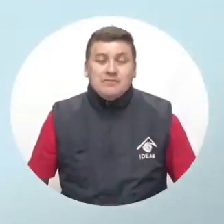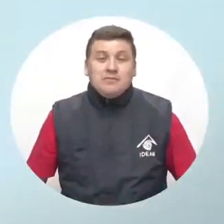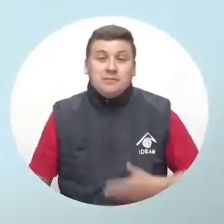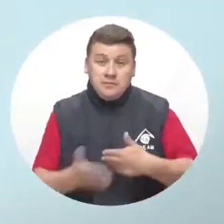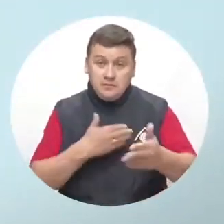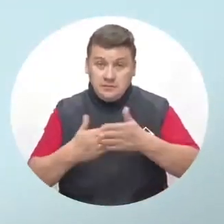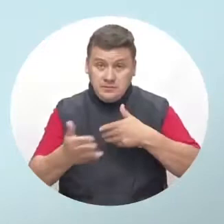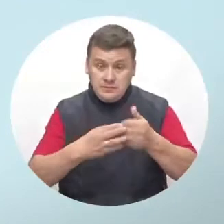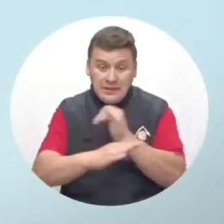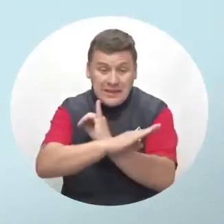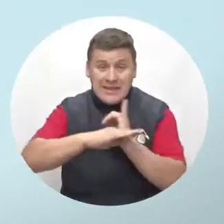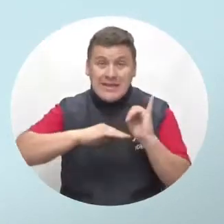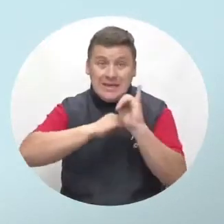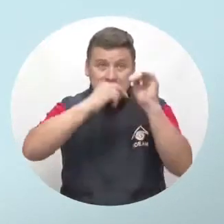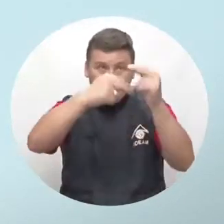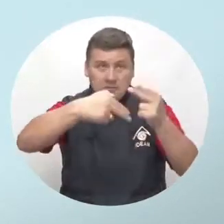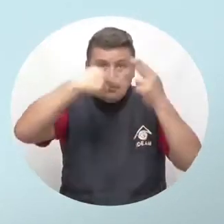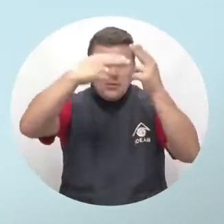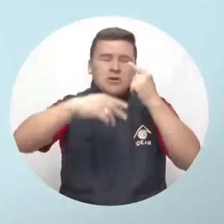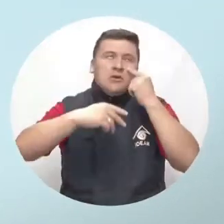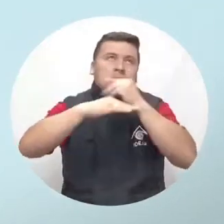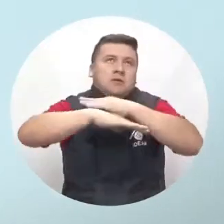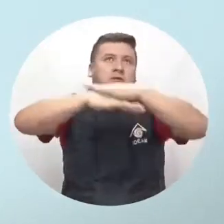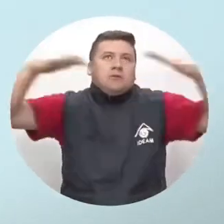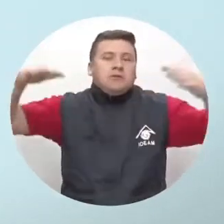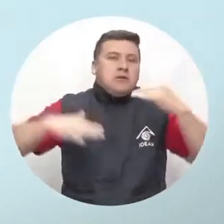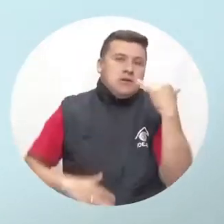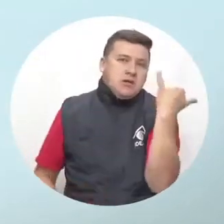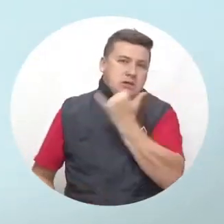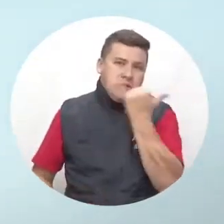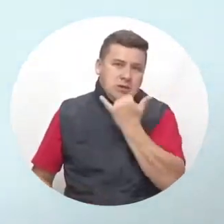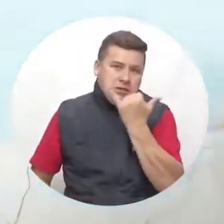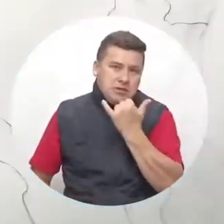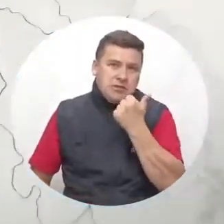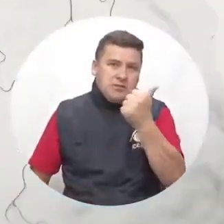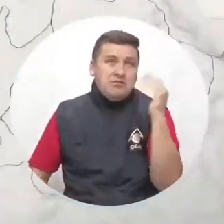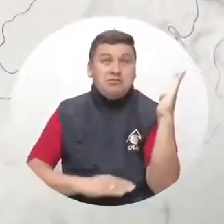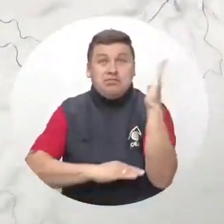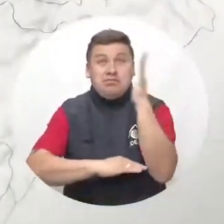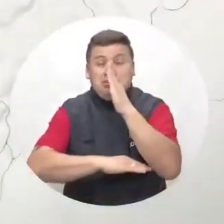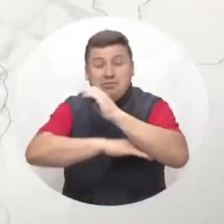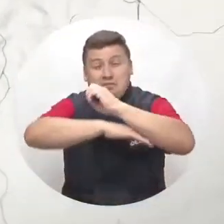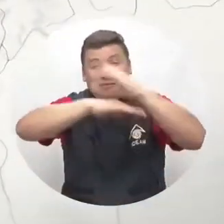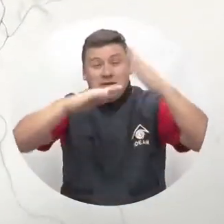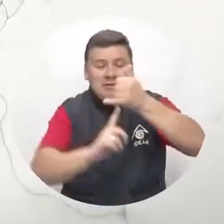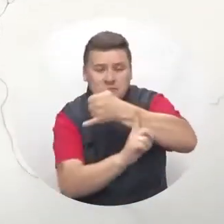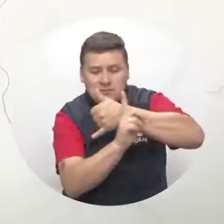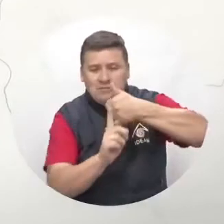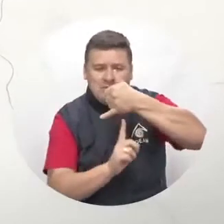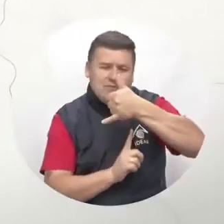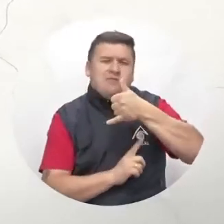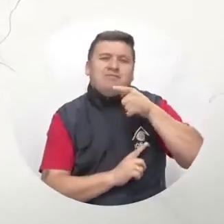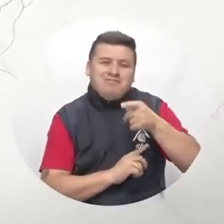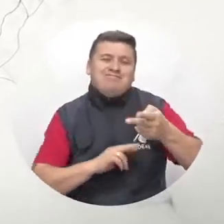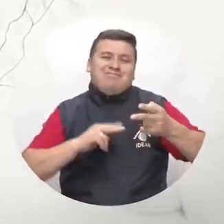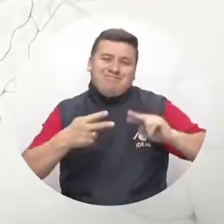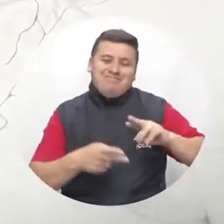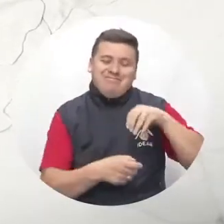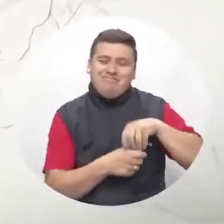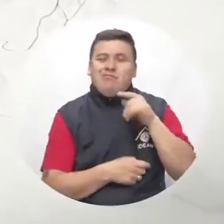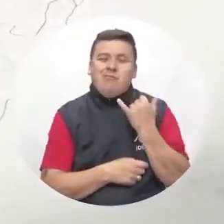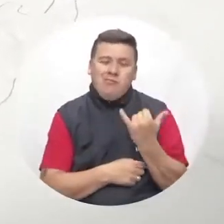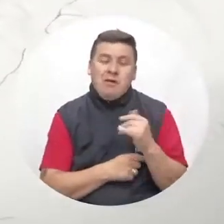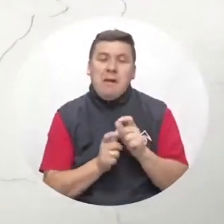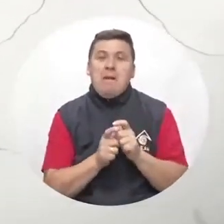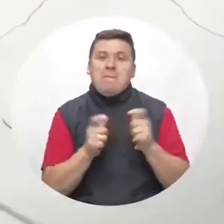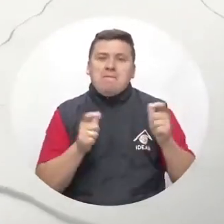Los sanandresanos pueden esperar un cielo más azul que con nubes y buen tiempo para el resto del día. La región del Pacífico, por el contrario, registra